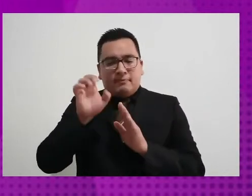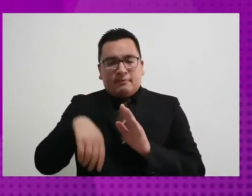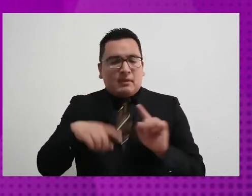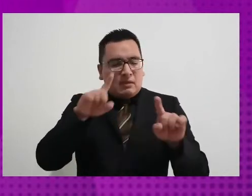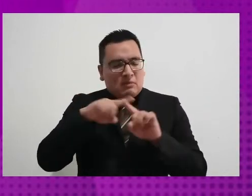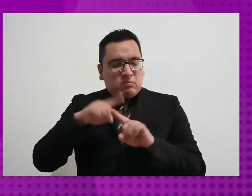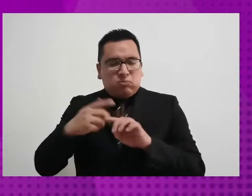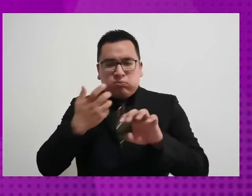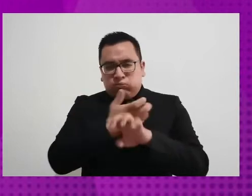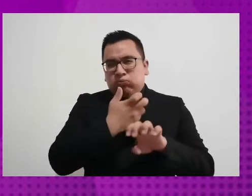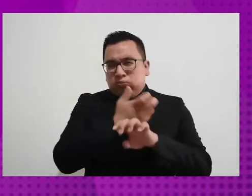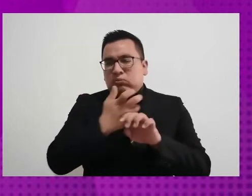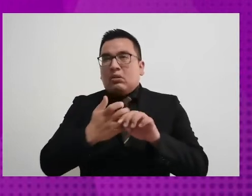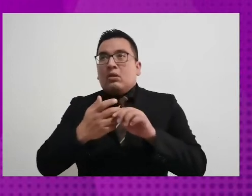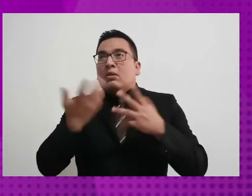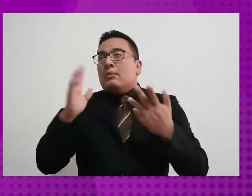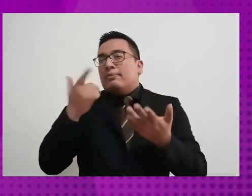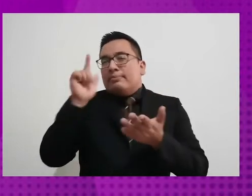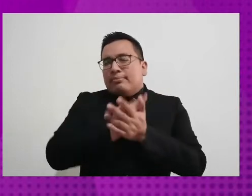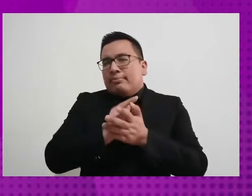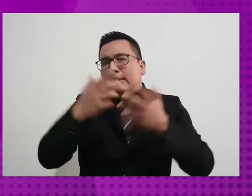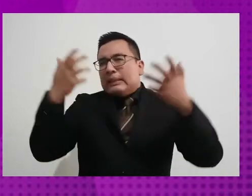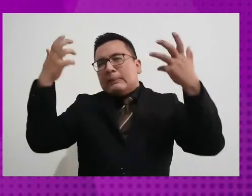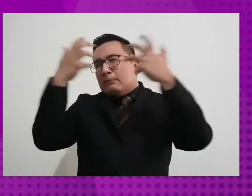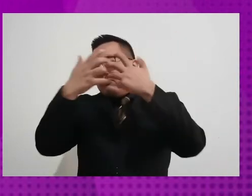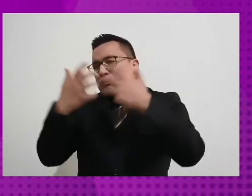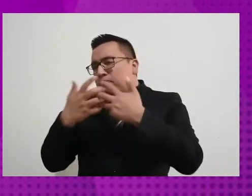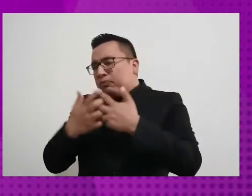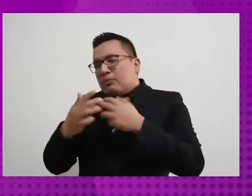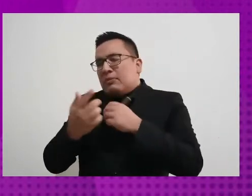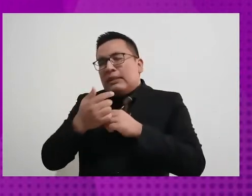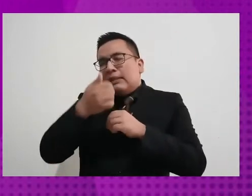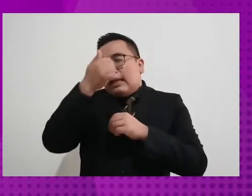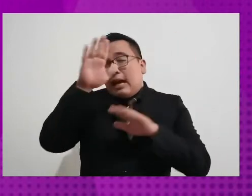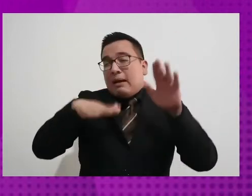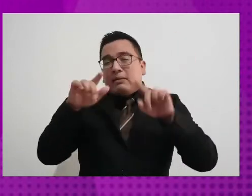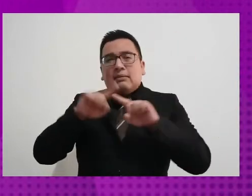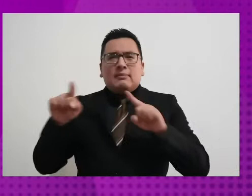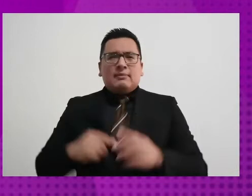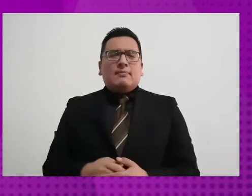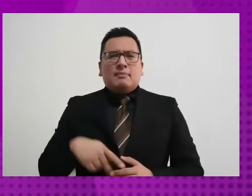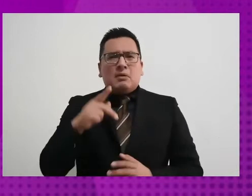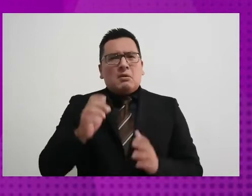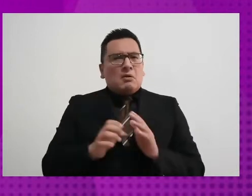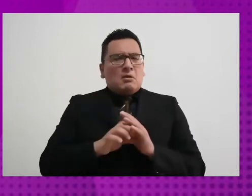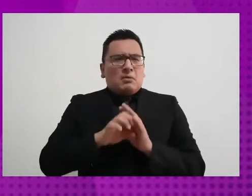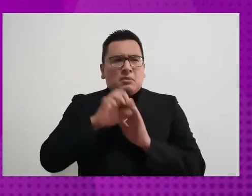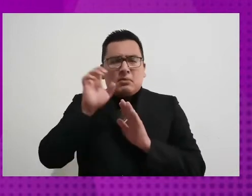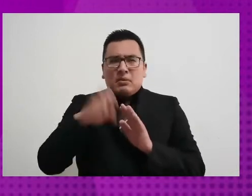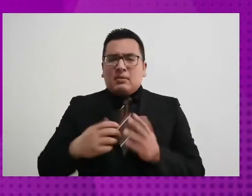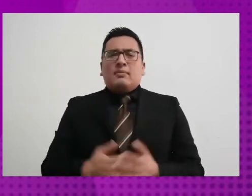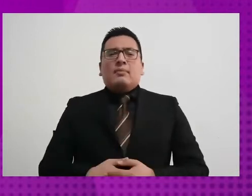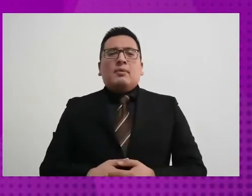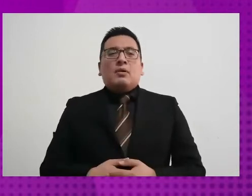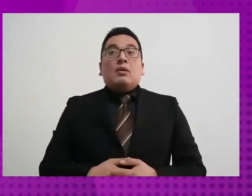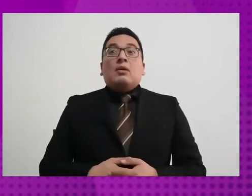en los diferentes estados pues ha variado en algunos aspectos, y la primera pregunta sería si solo aplica en